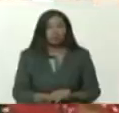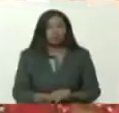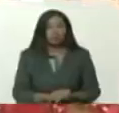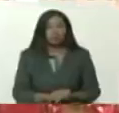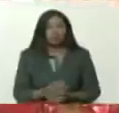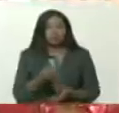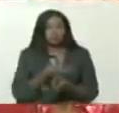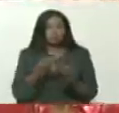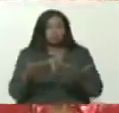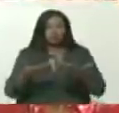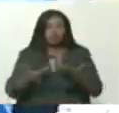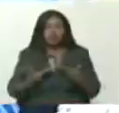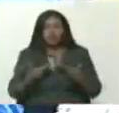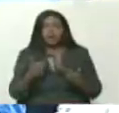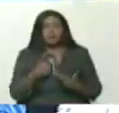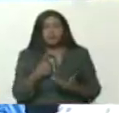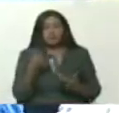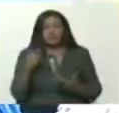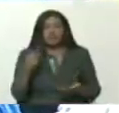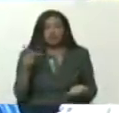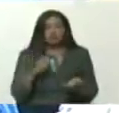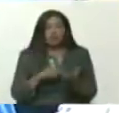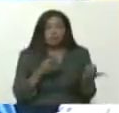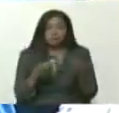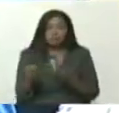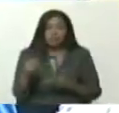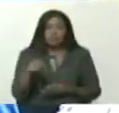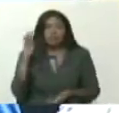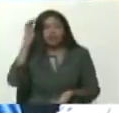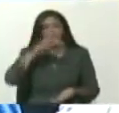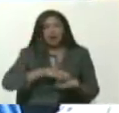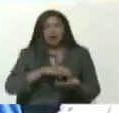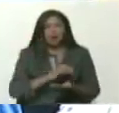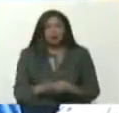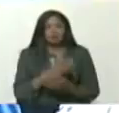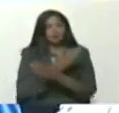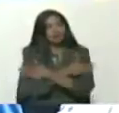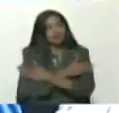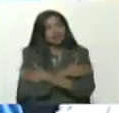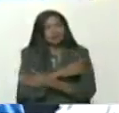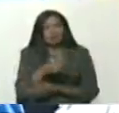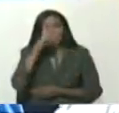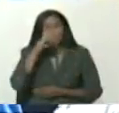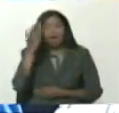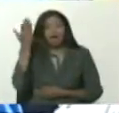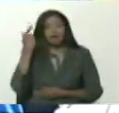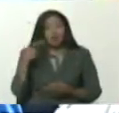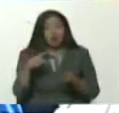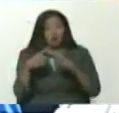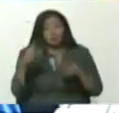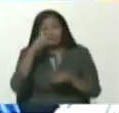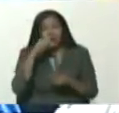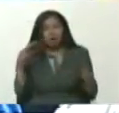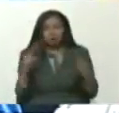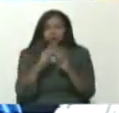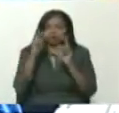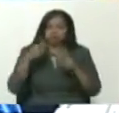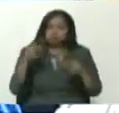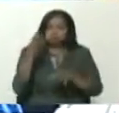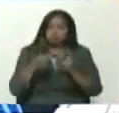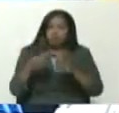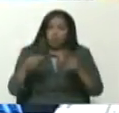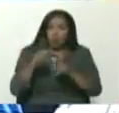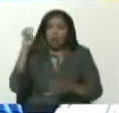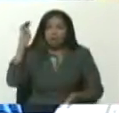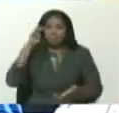Tremendo regalo tenerlo usted acá de visita en el estado de Aragua. Felicidades. Hace un año también en mi cumpleaños también visitó el estado de